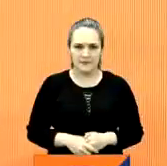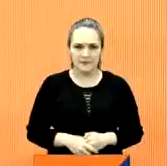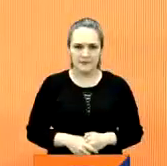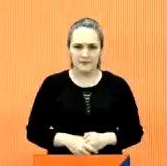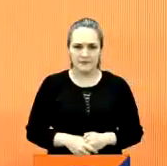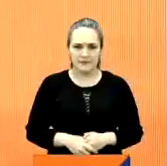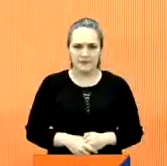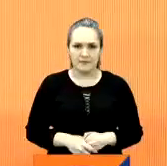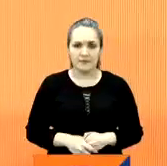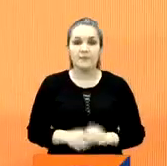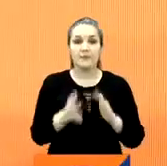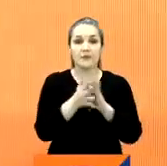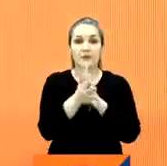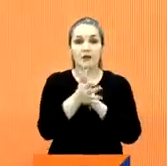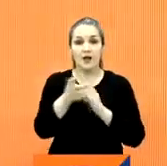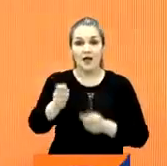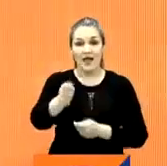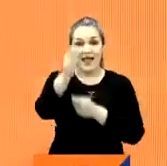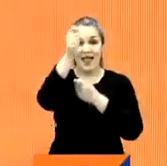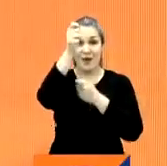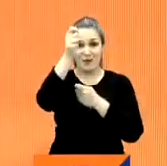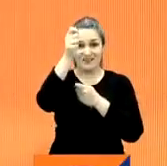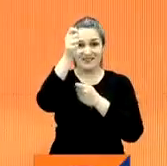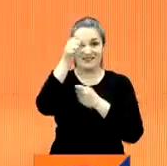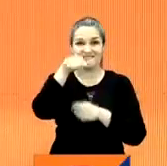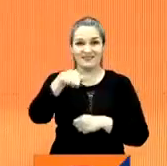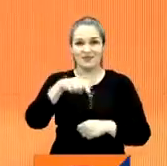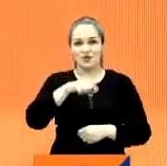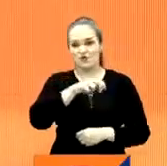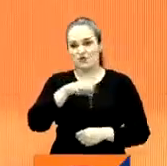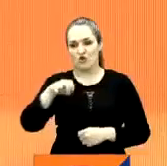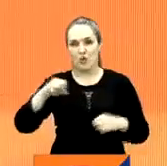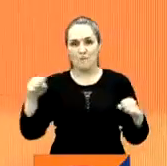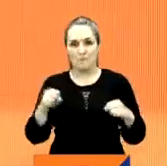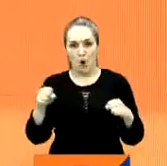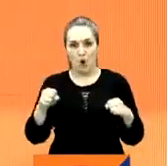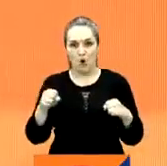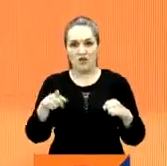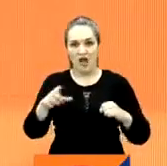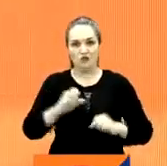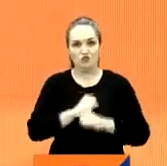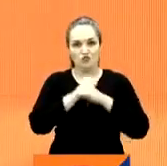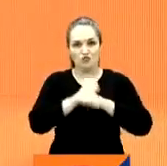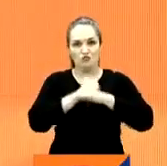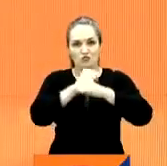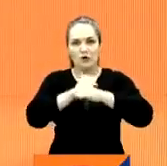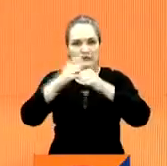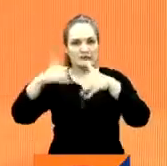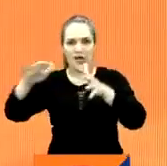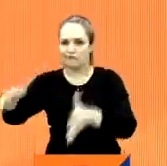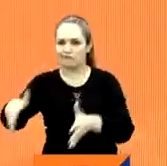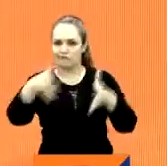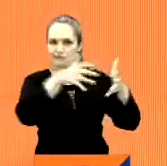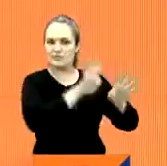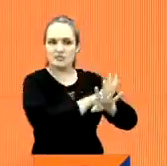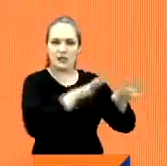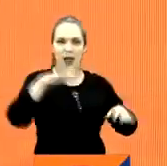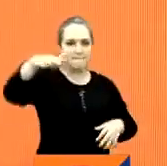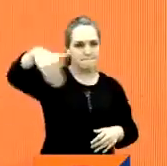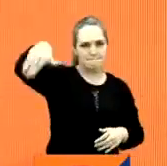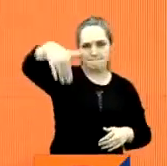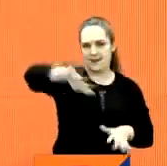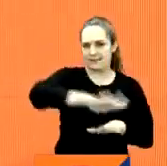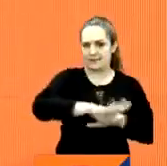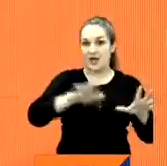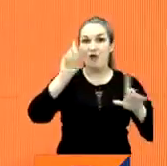Y la estatua de Simón Bolívar en el Monumento de los Héroes en Bogotá fue retirada en la madrugada de hoy por el alto riesgo de colapso.